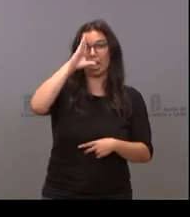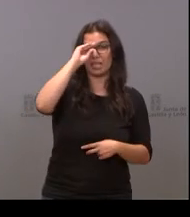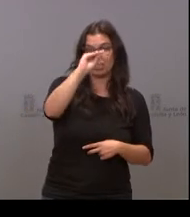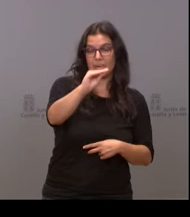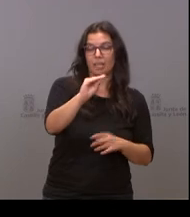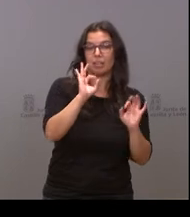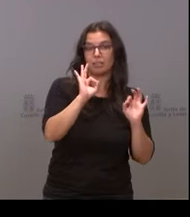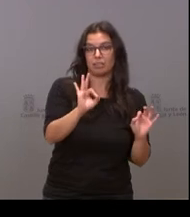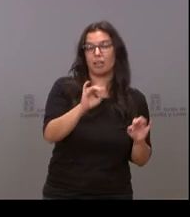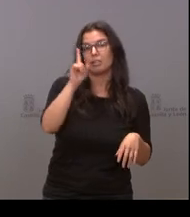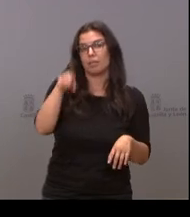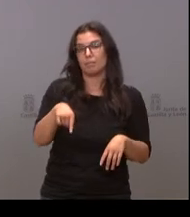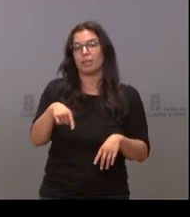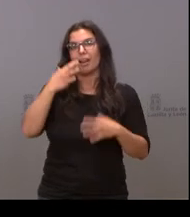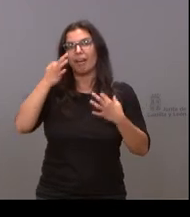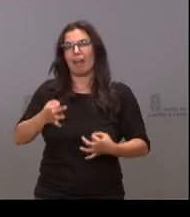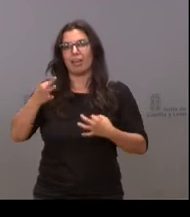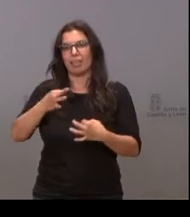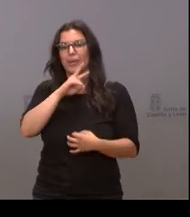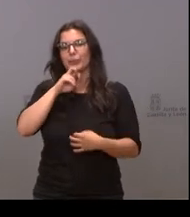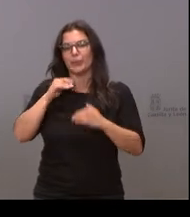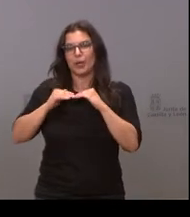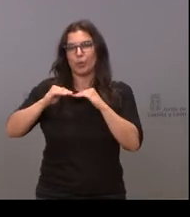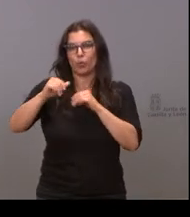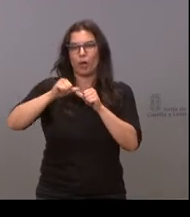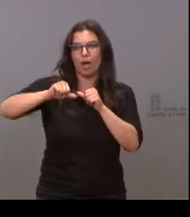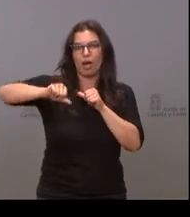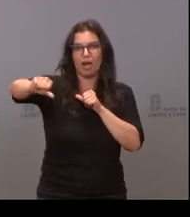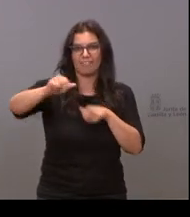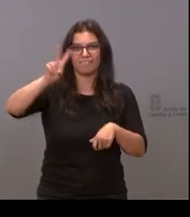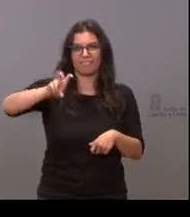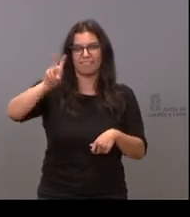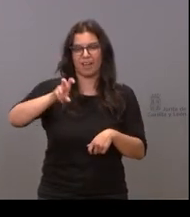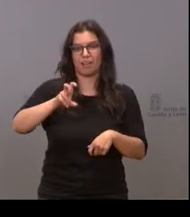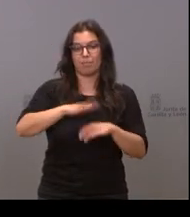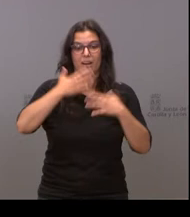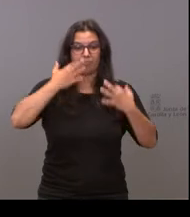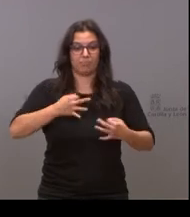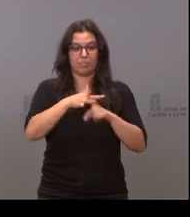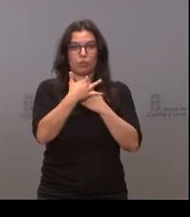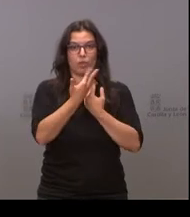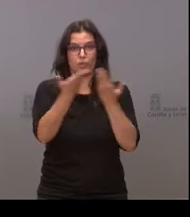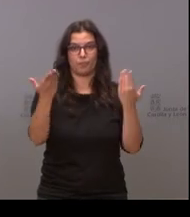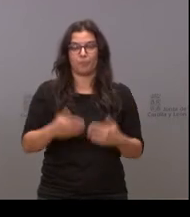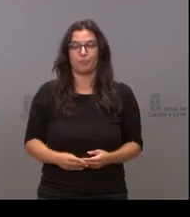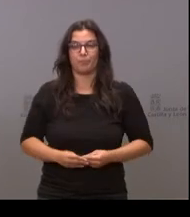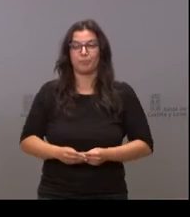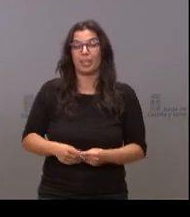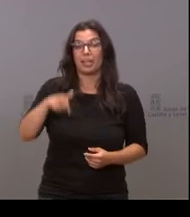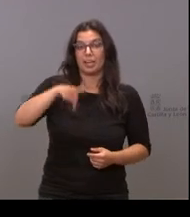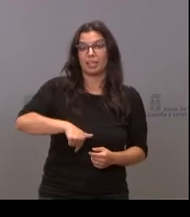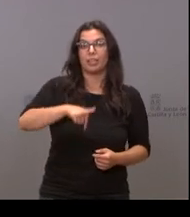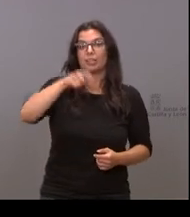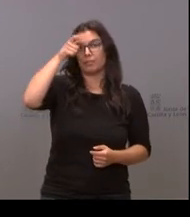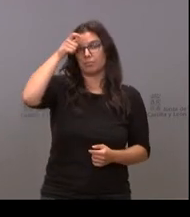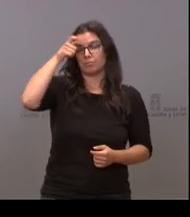y también como una realidad sostenible a la realidad demográfica que tenemos aquí en aliste y en